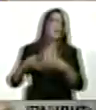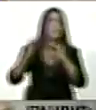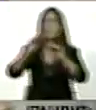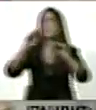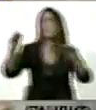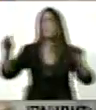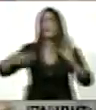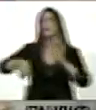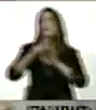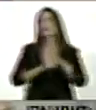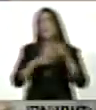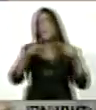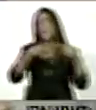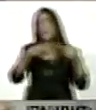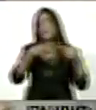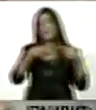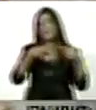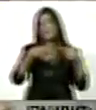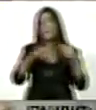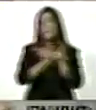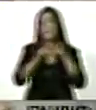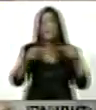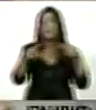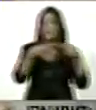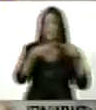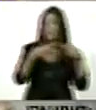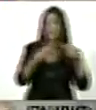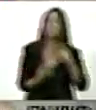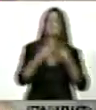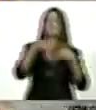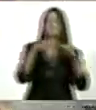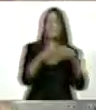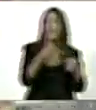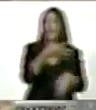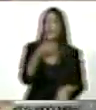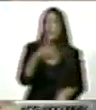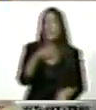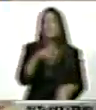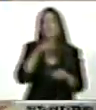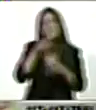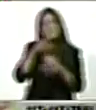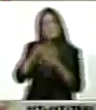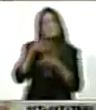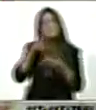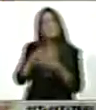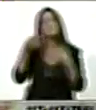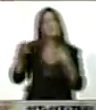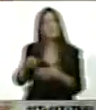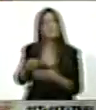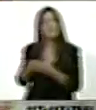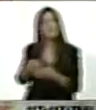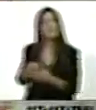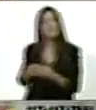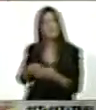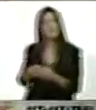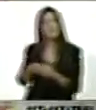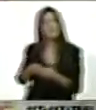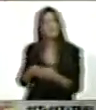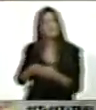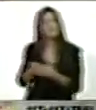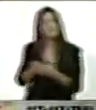de Venezuela. Me refiero a Voluntad Popular, pero Voluntad Popular forma parte de la MUD y los tiene sometidos a un permanente chantaje acerca